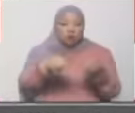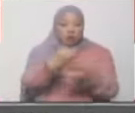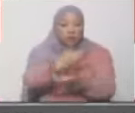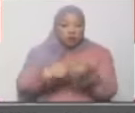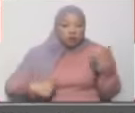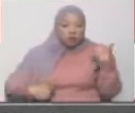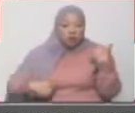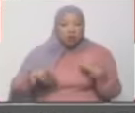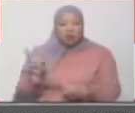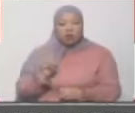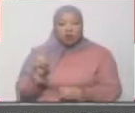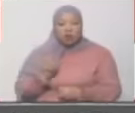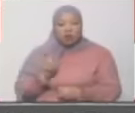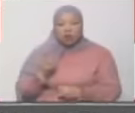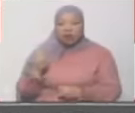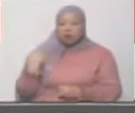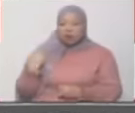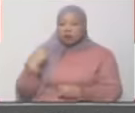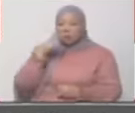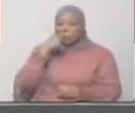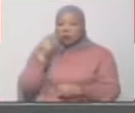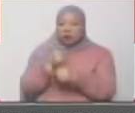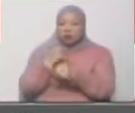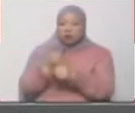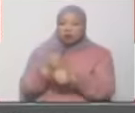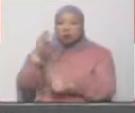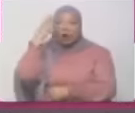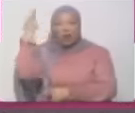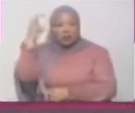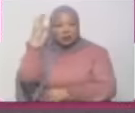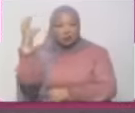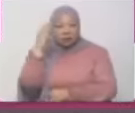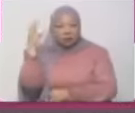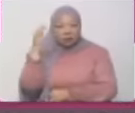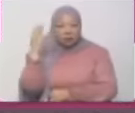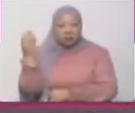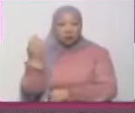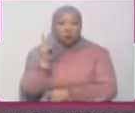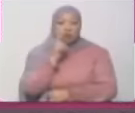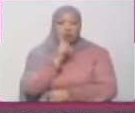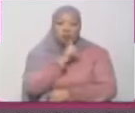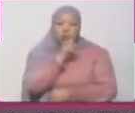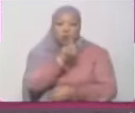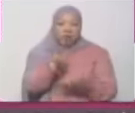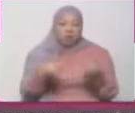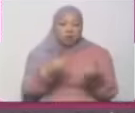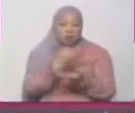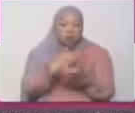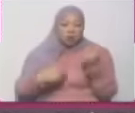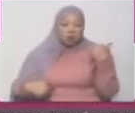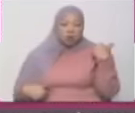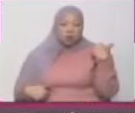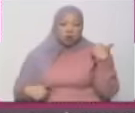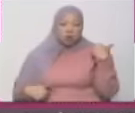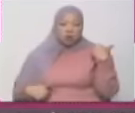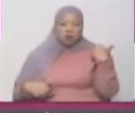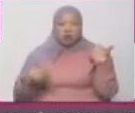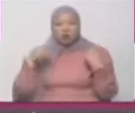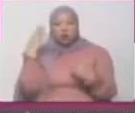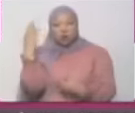República. Yo venía de ser canciller, me nombró vicepresidente y todavía era